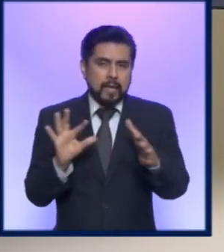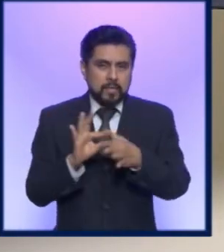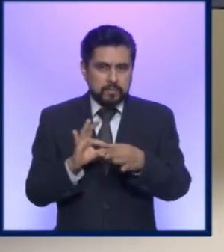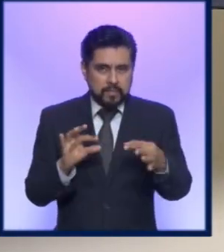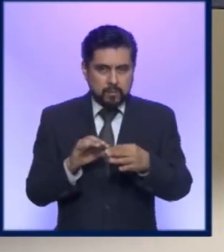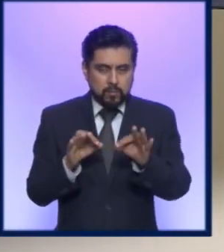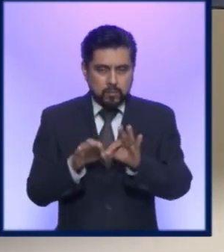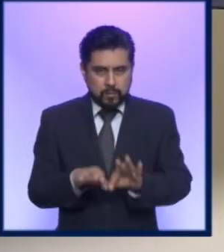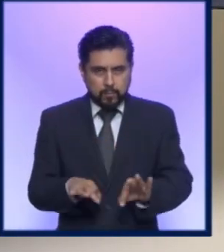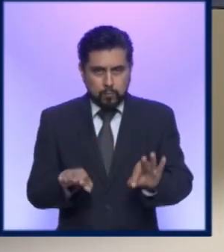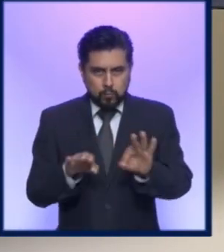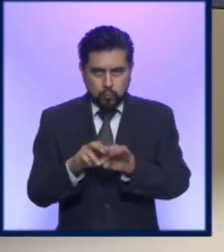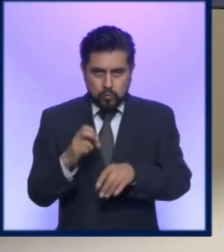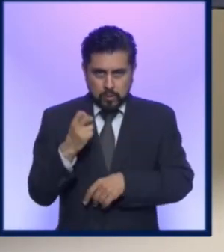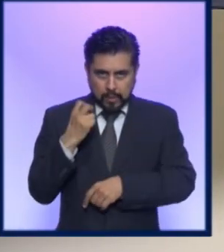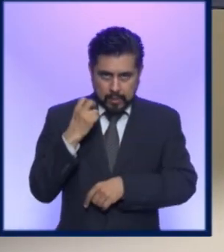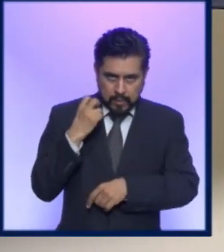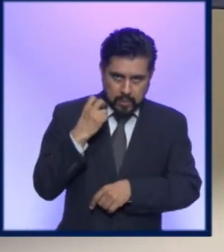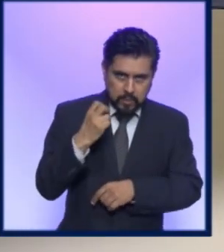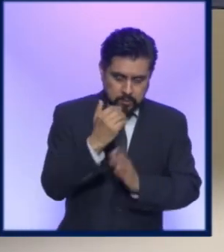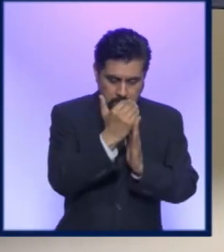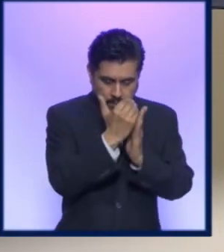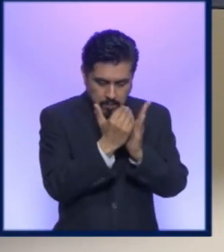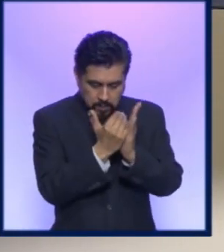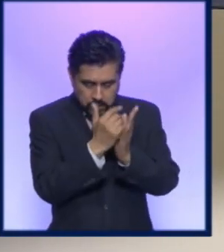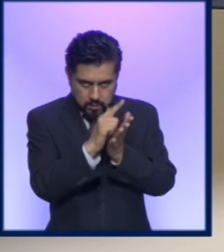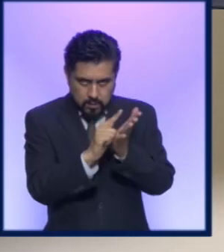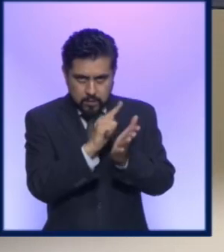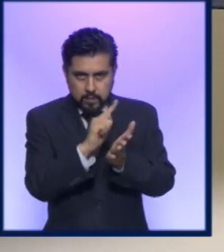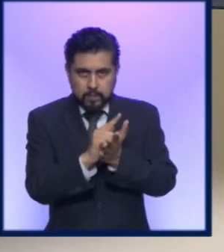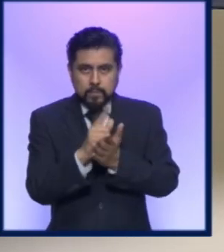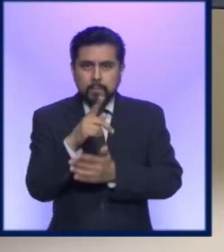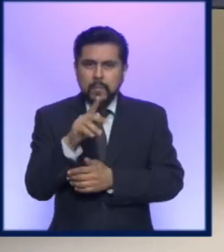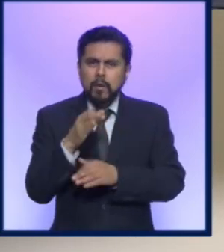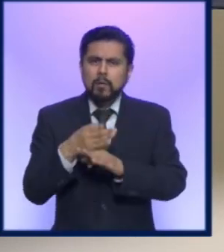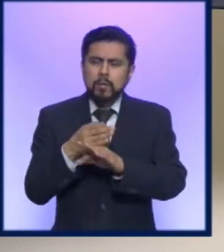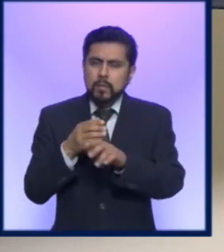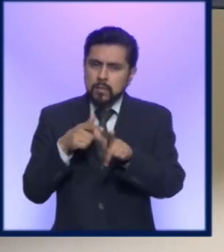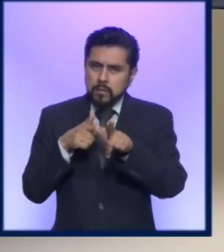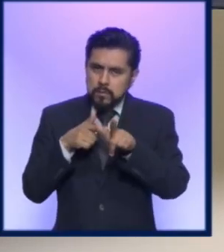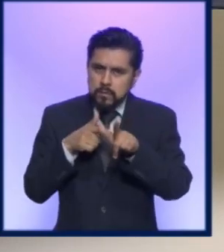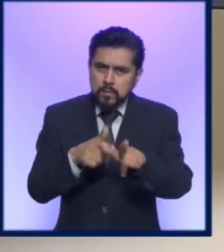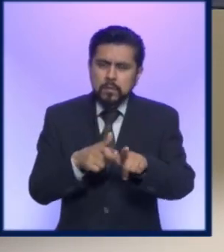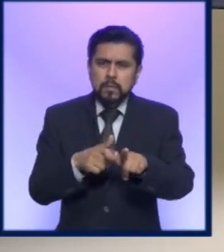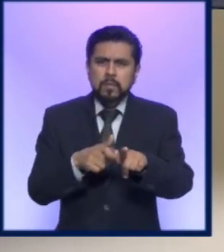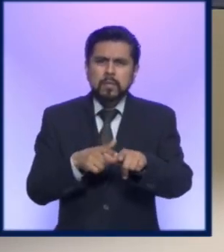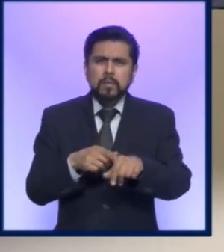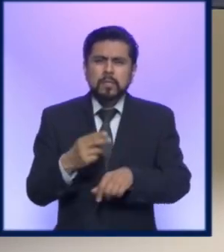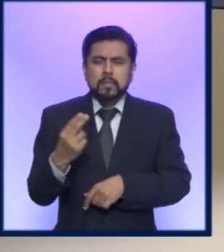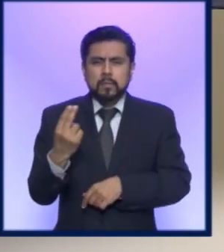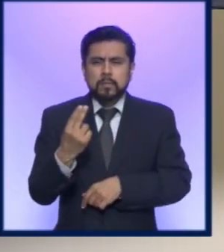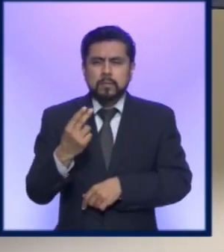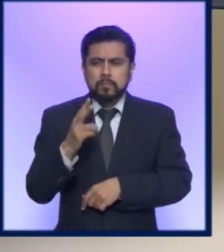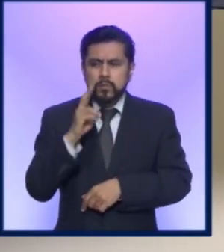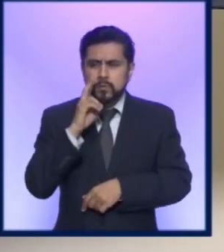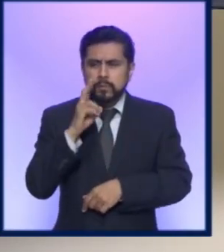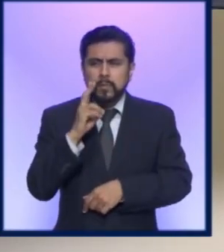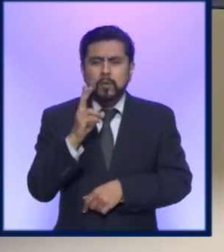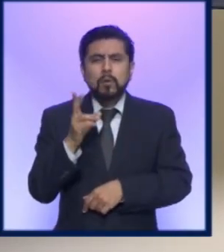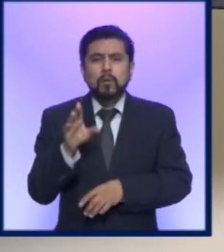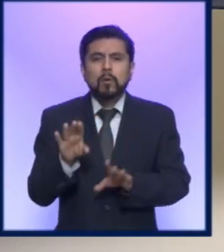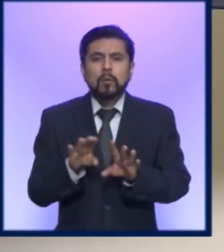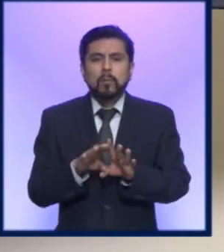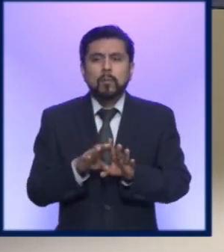importancia de este criterio jurisprudencial pero para seguir con esta charla tenemos que dar paso a nuestra